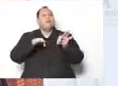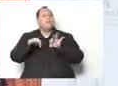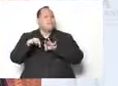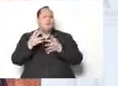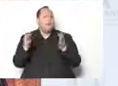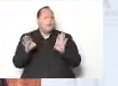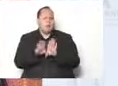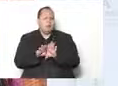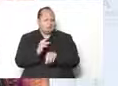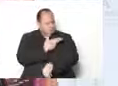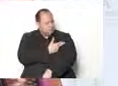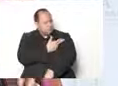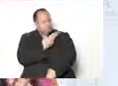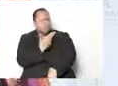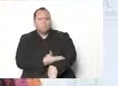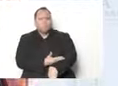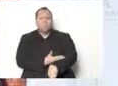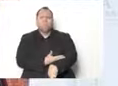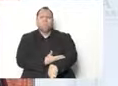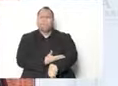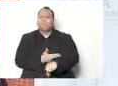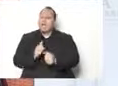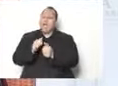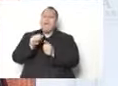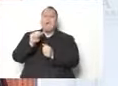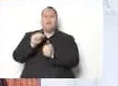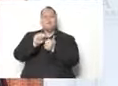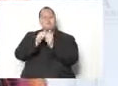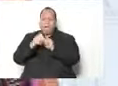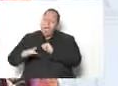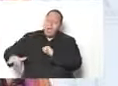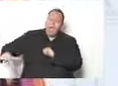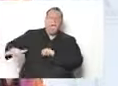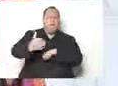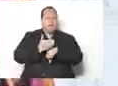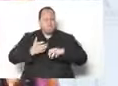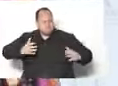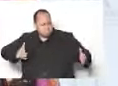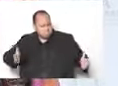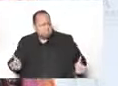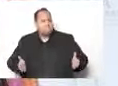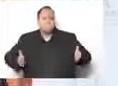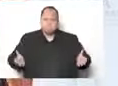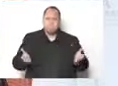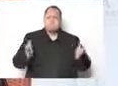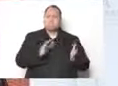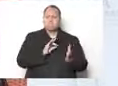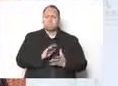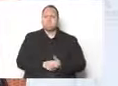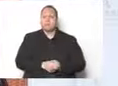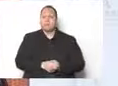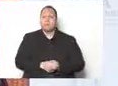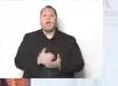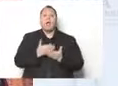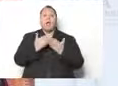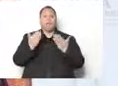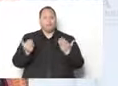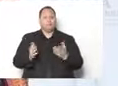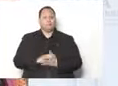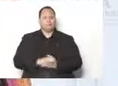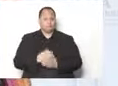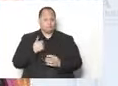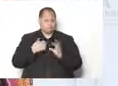manera honesta para impulsar la transformación de nuestro estado. A continuación, me voy a